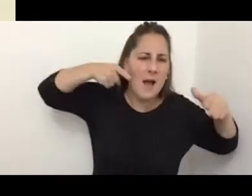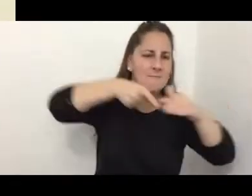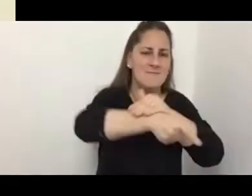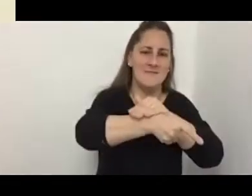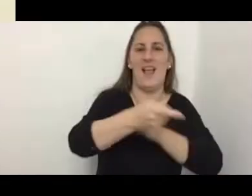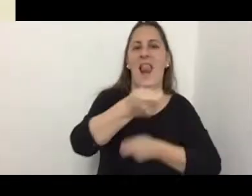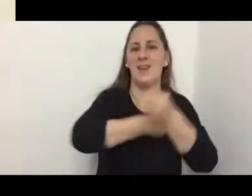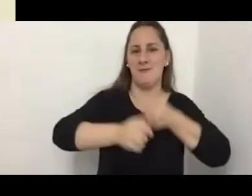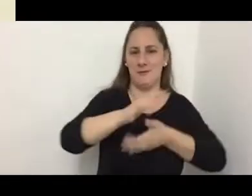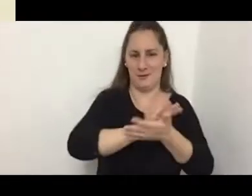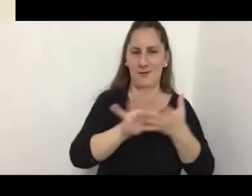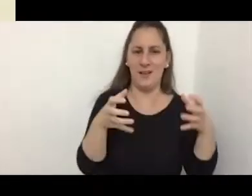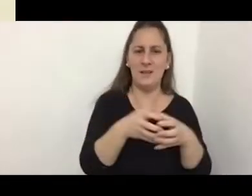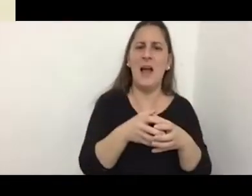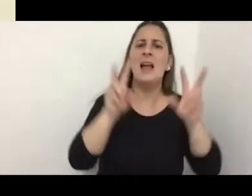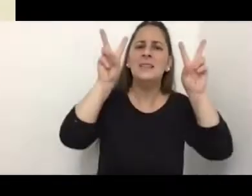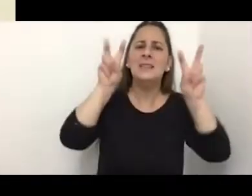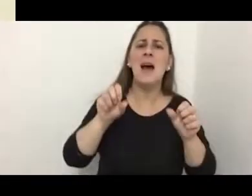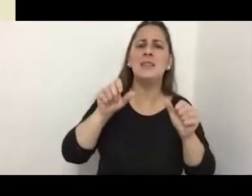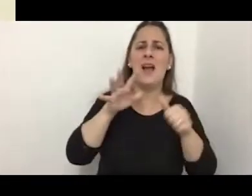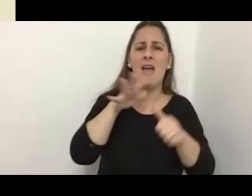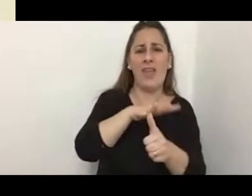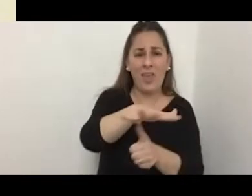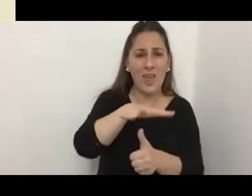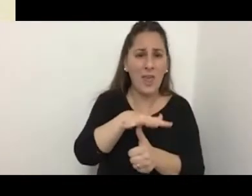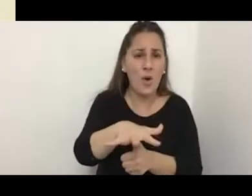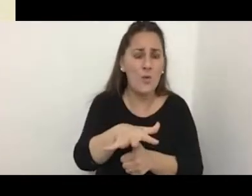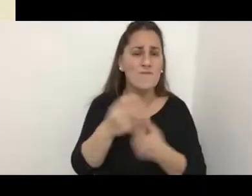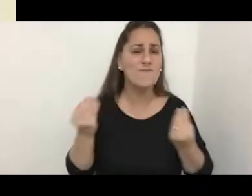Las temáticas de género. Este es